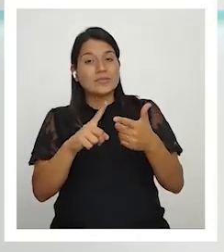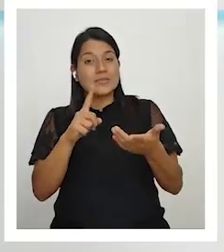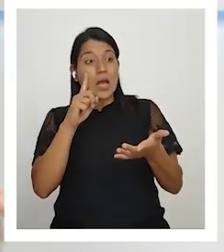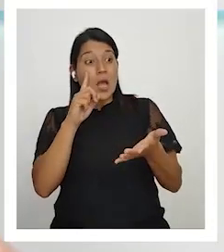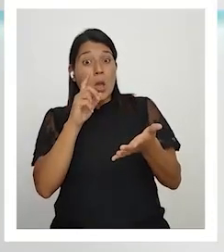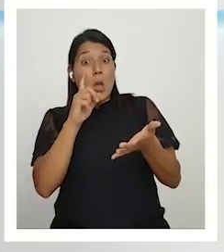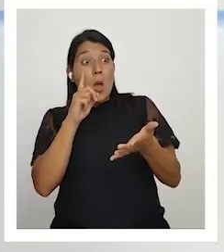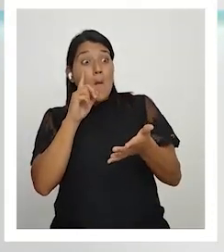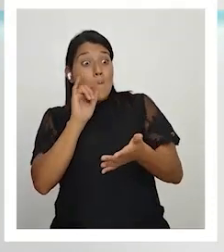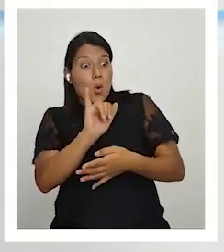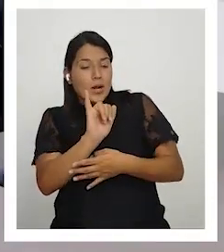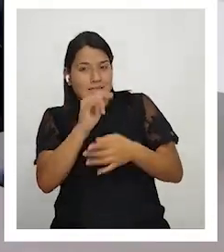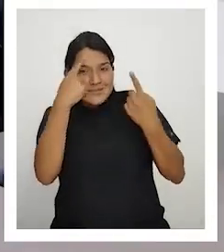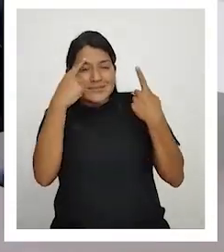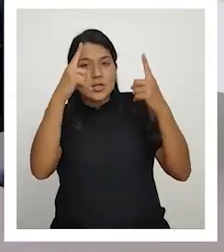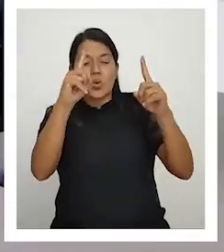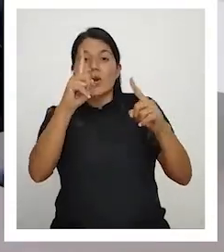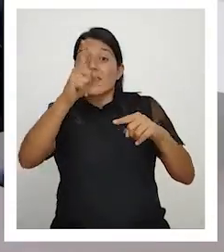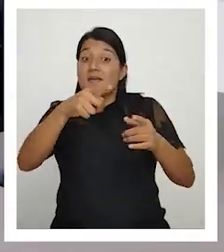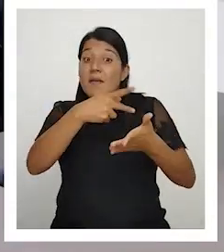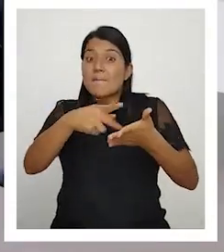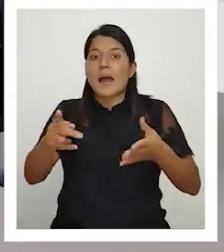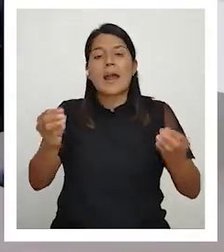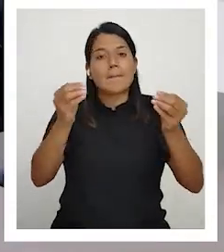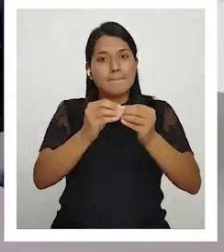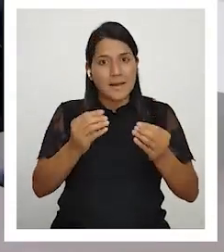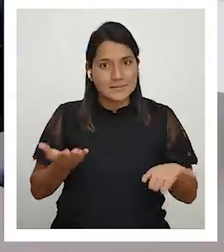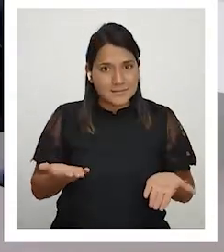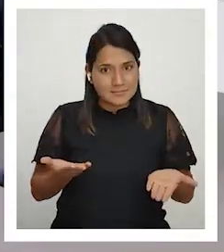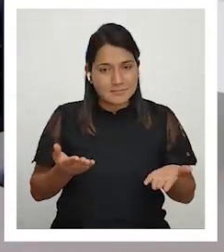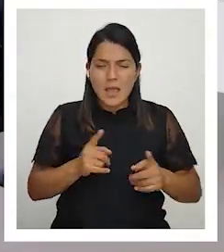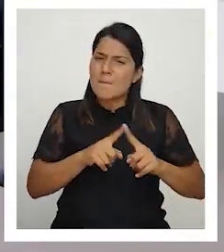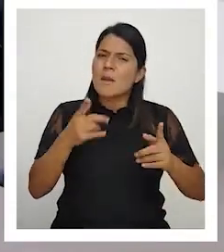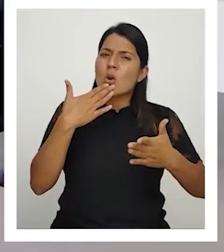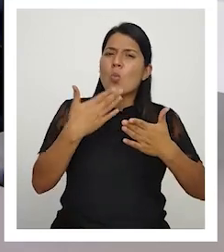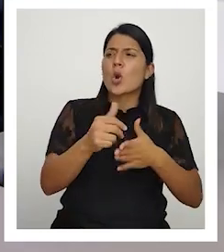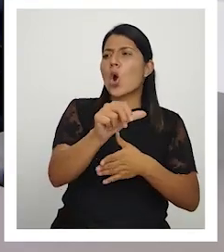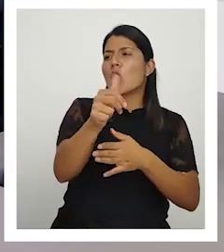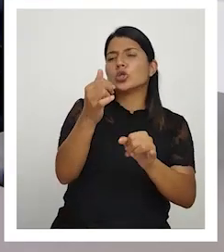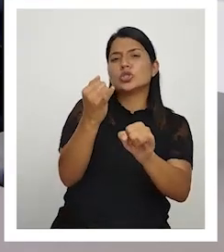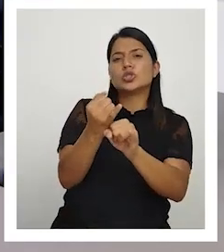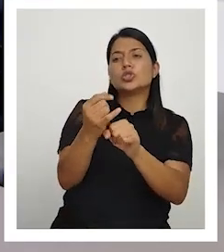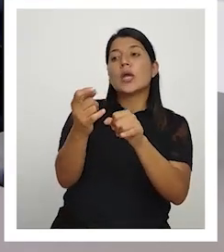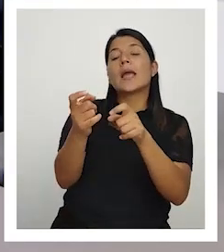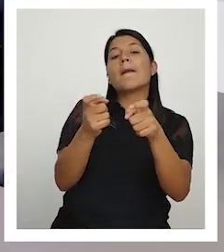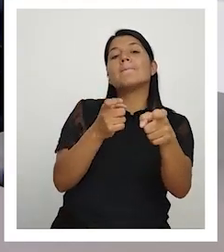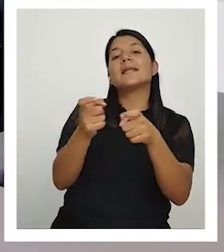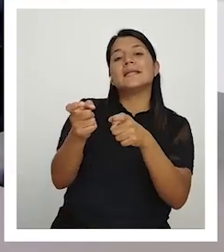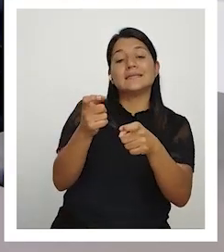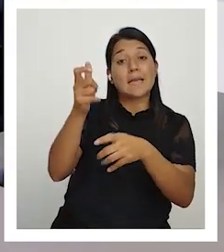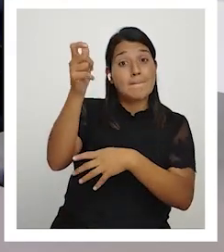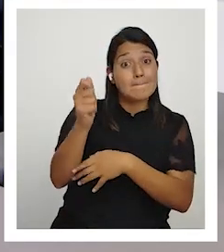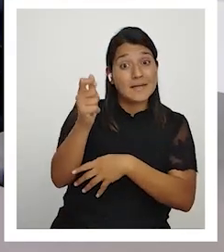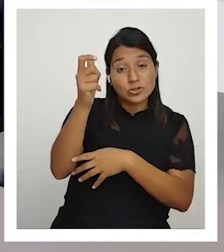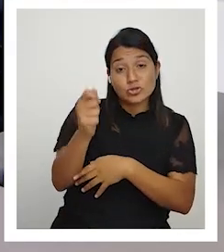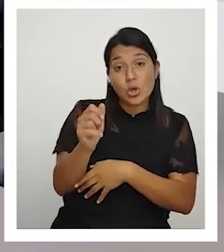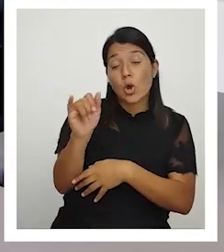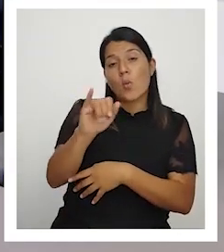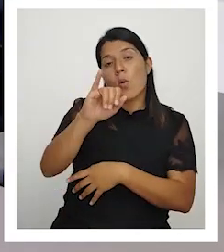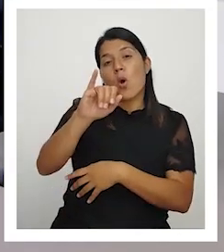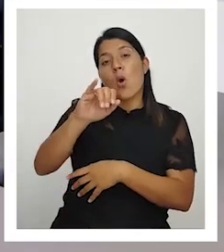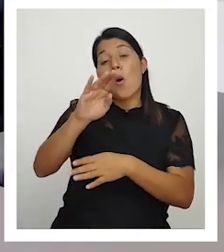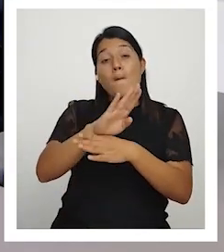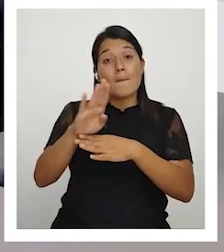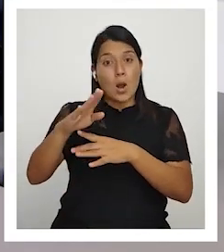por ser exitosa, digamos, le va a tocar pagar más, ¿verdad? Pero bueno, hay operadoras de pensión complementaria tan grandes como Jupema, como la del Banco Popular,